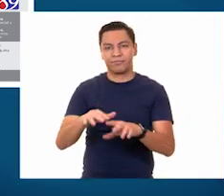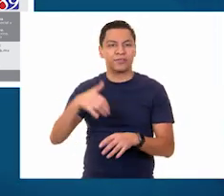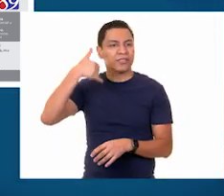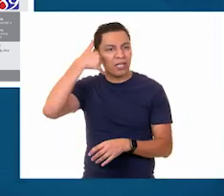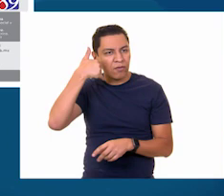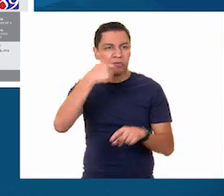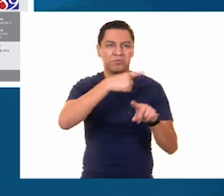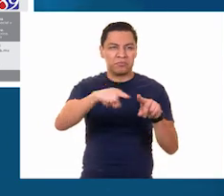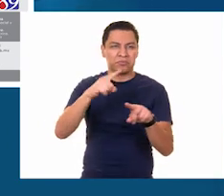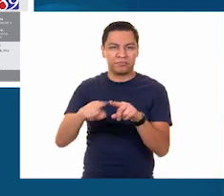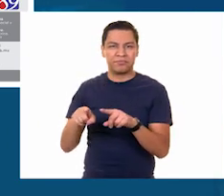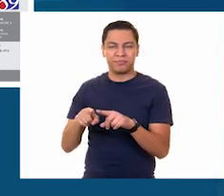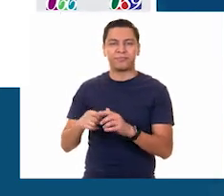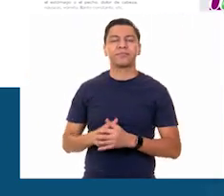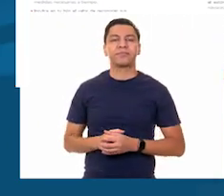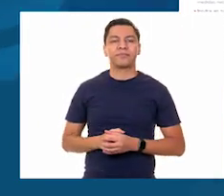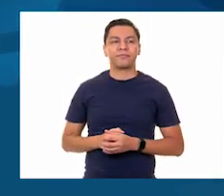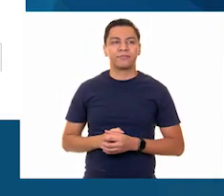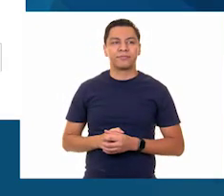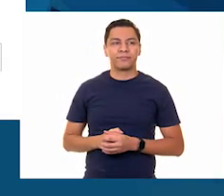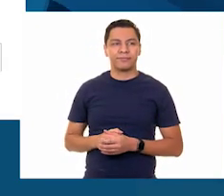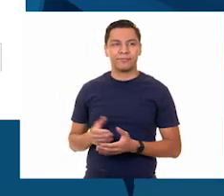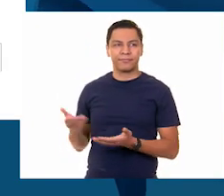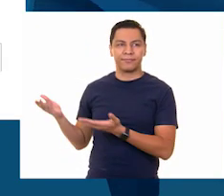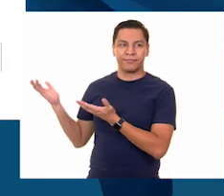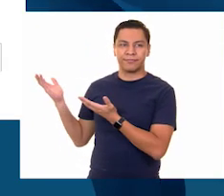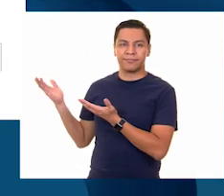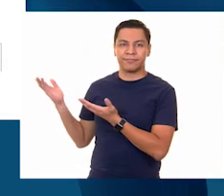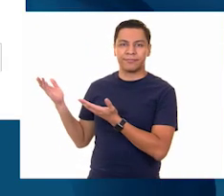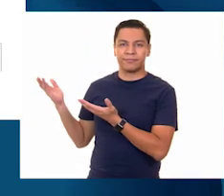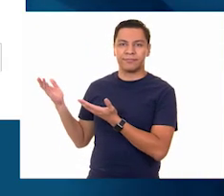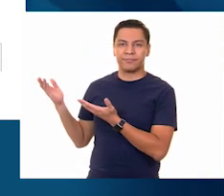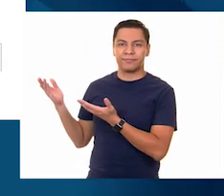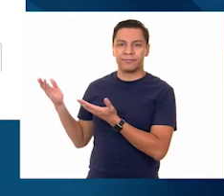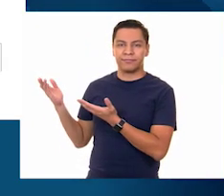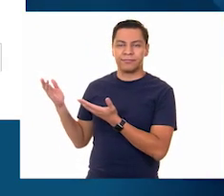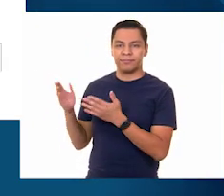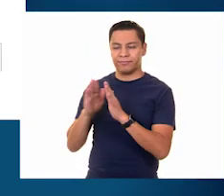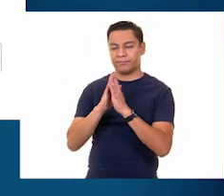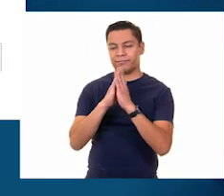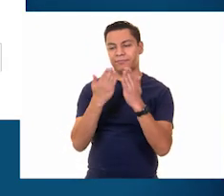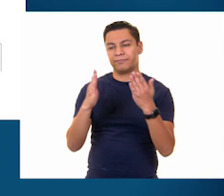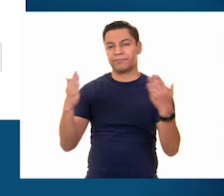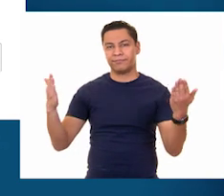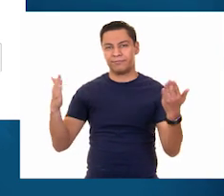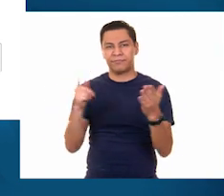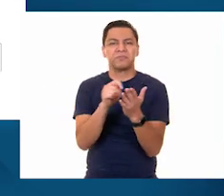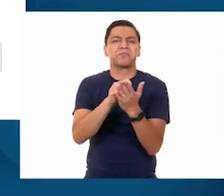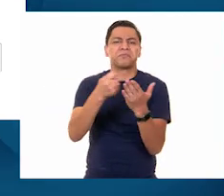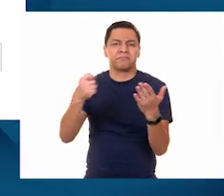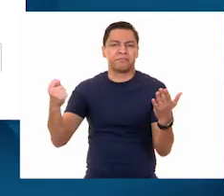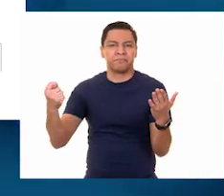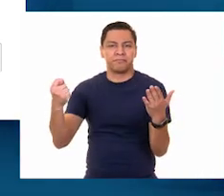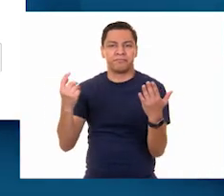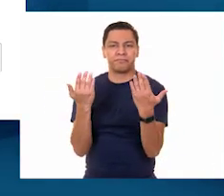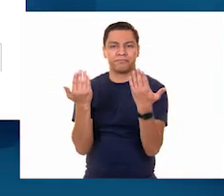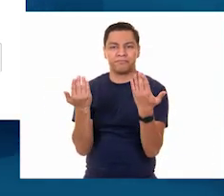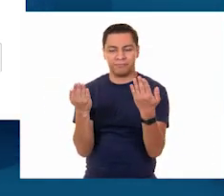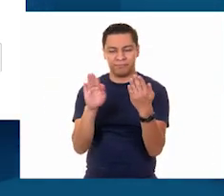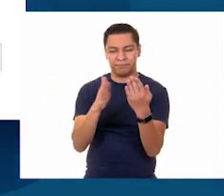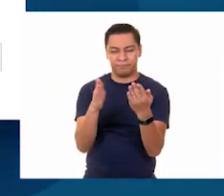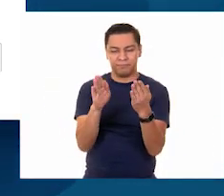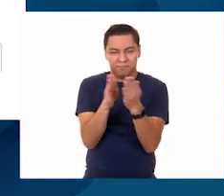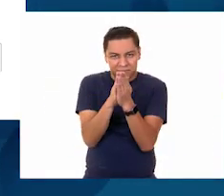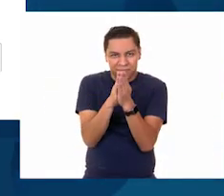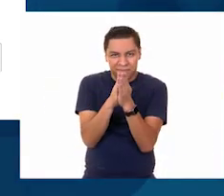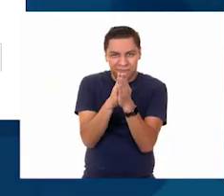las columnas, las partes que las conforman y el tipo de información que contienen. Bien, listo, Juan. A ver, profesor. Bueno,